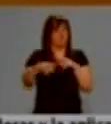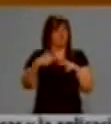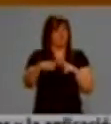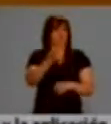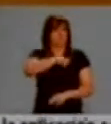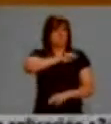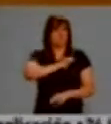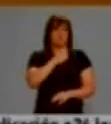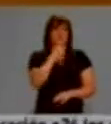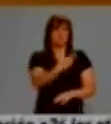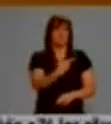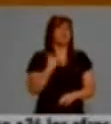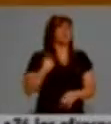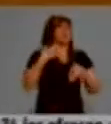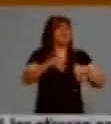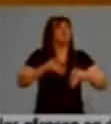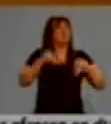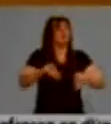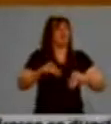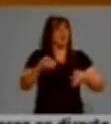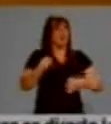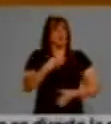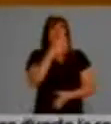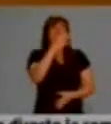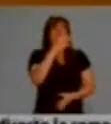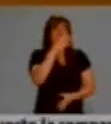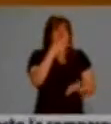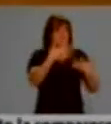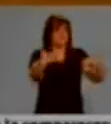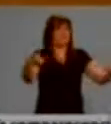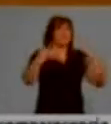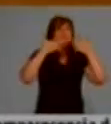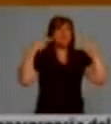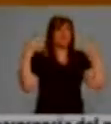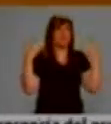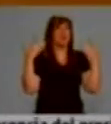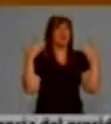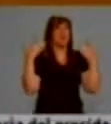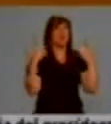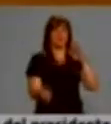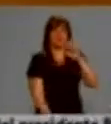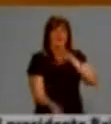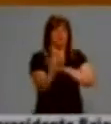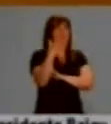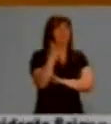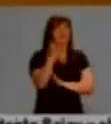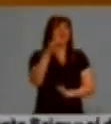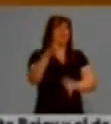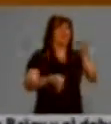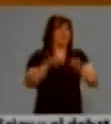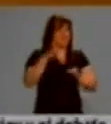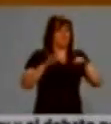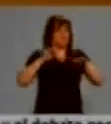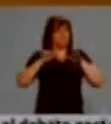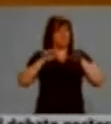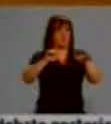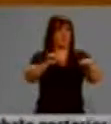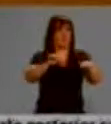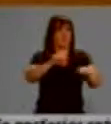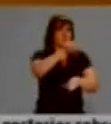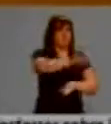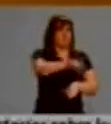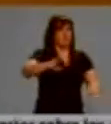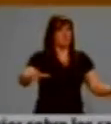país, y cito siempre textualmente, se producen juicios paralelos y los ciudadanos